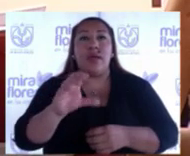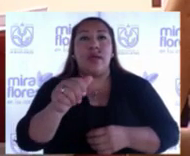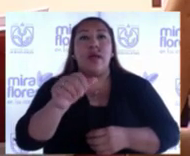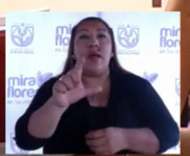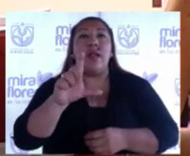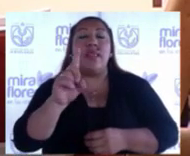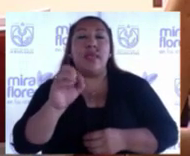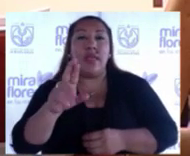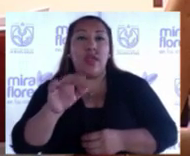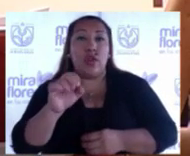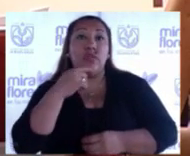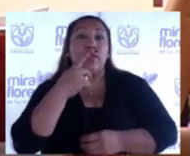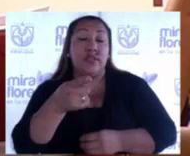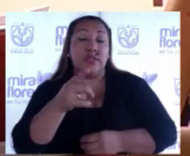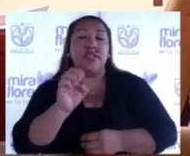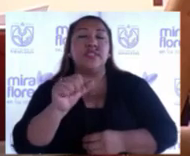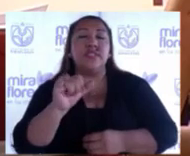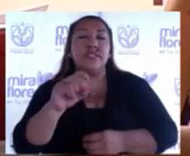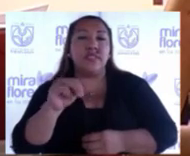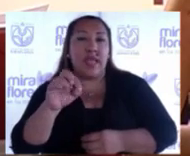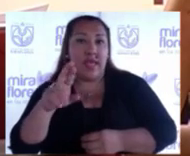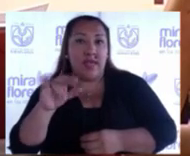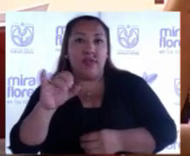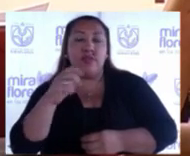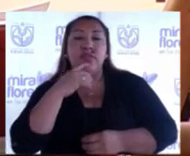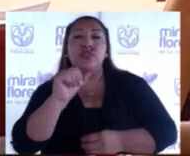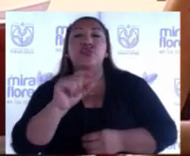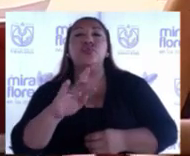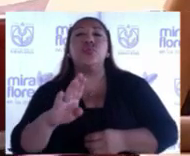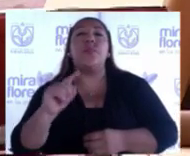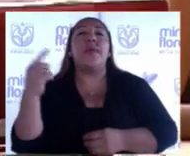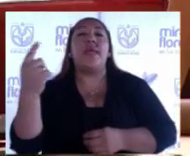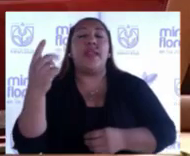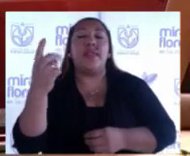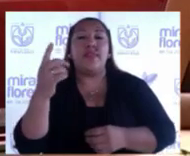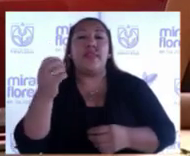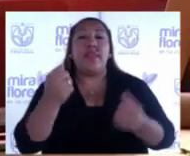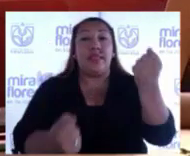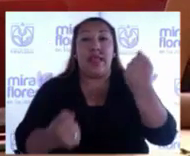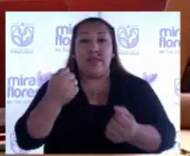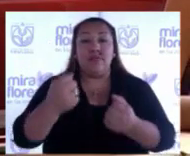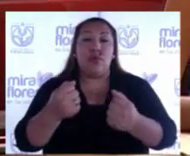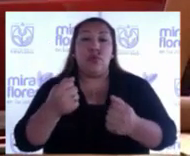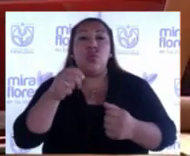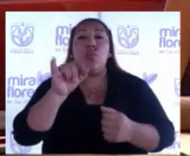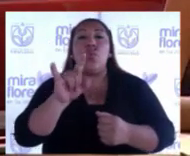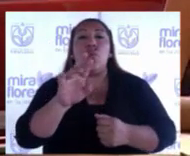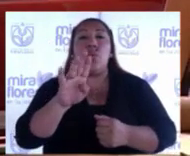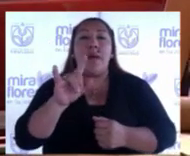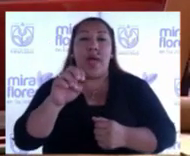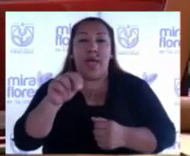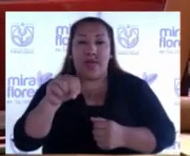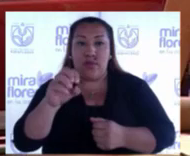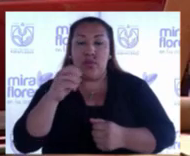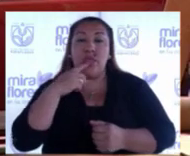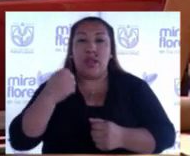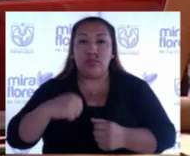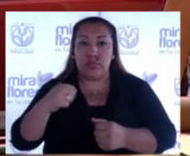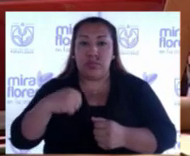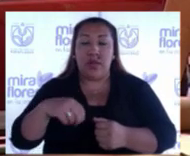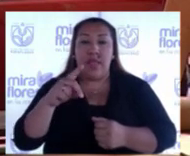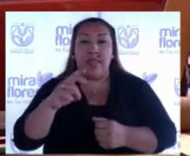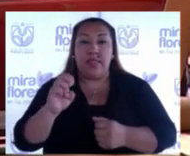así establecido. El ingeniero Enrique Cisneros Solís, subgerente de la Gerencia de Transporte Urbano de la